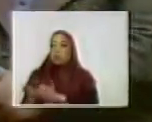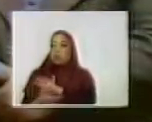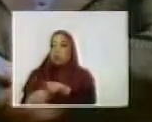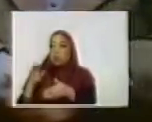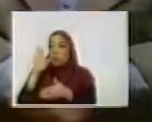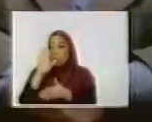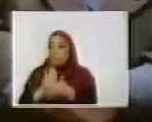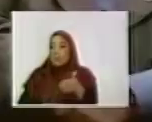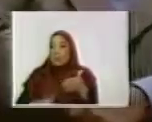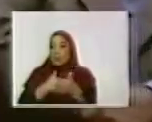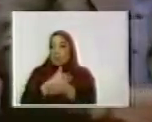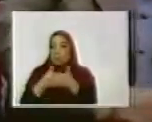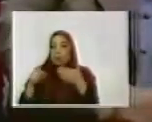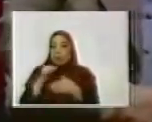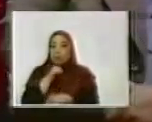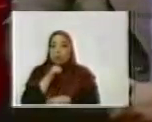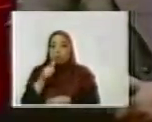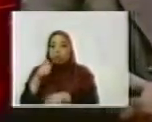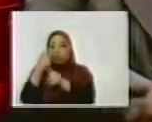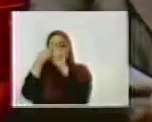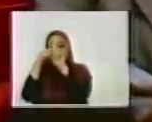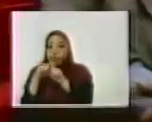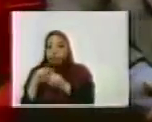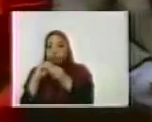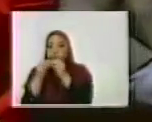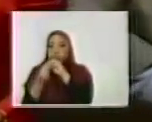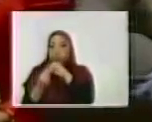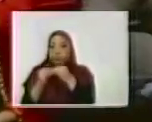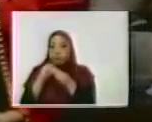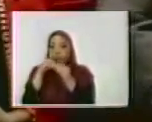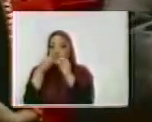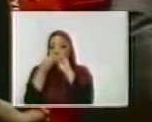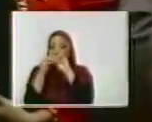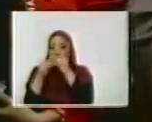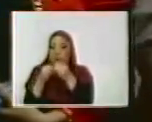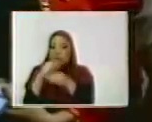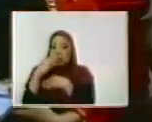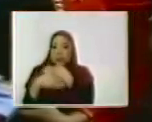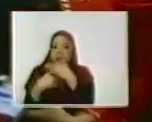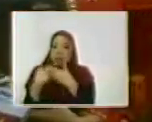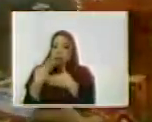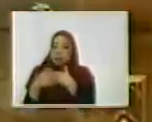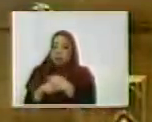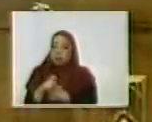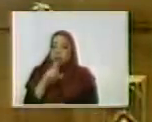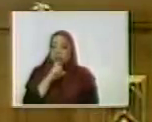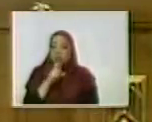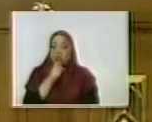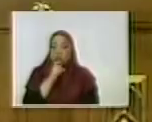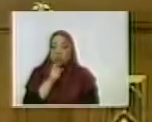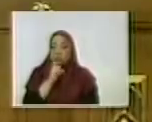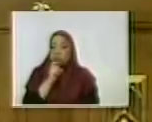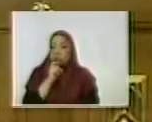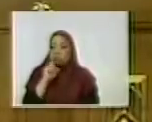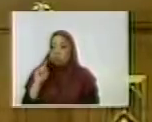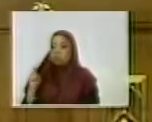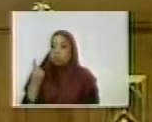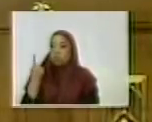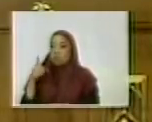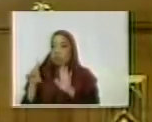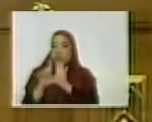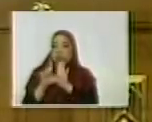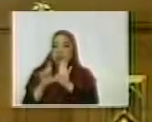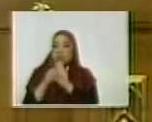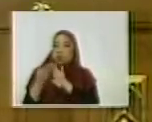matemáticas. Inclusive los anclajes se convierten en ficciones. Por eso se convierte este en el primer escollo a